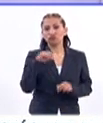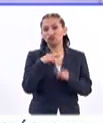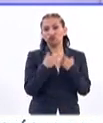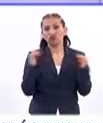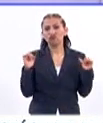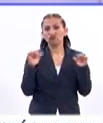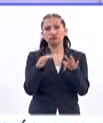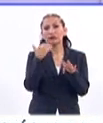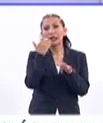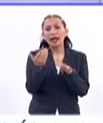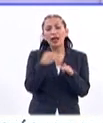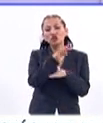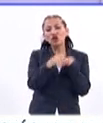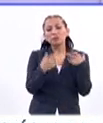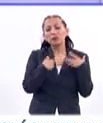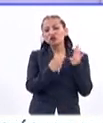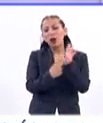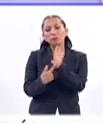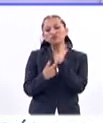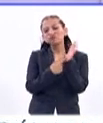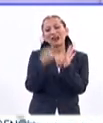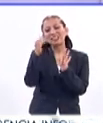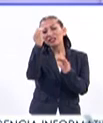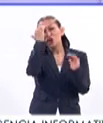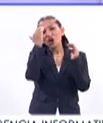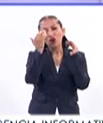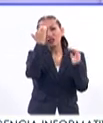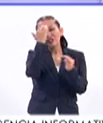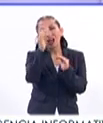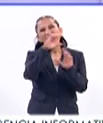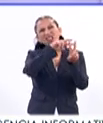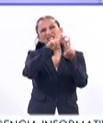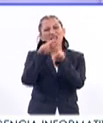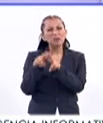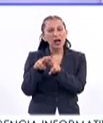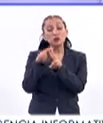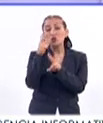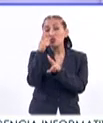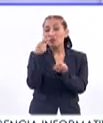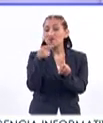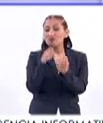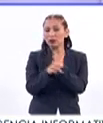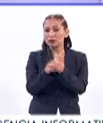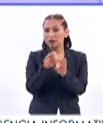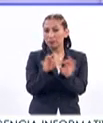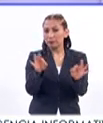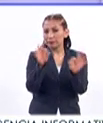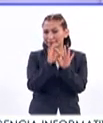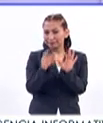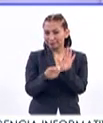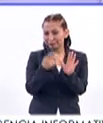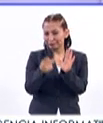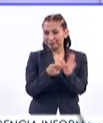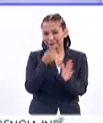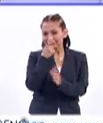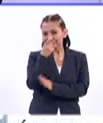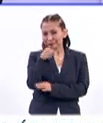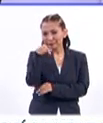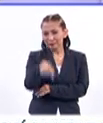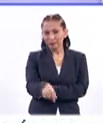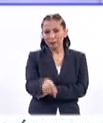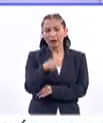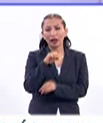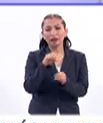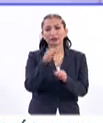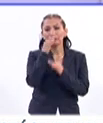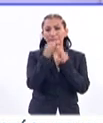encuentro que busca acercar a todas las personas al conocimiento, la astronomía y algo muy, muy importante que hemos venido siempre comentando